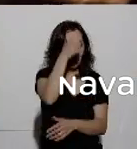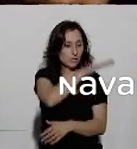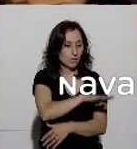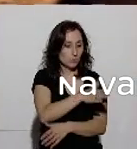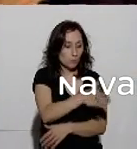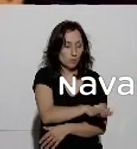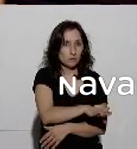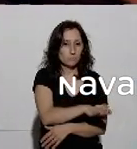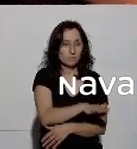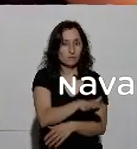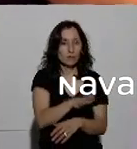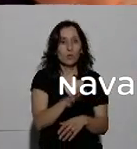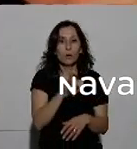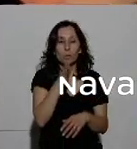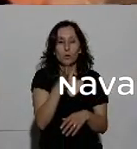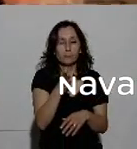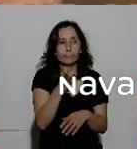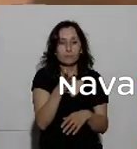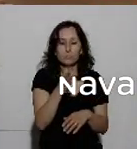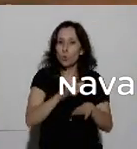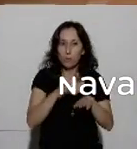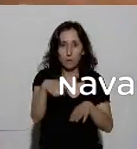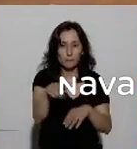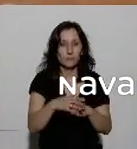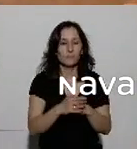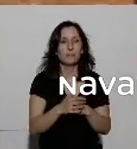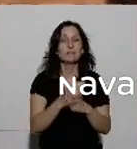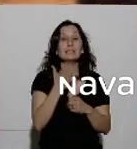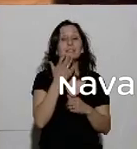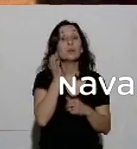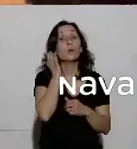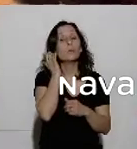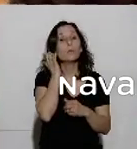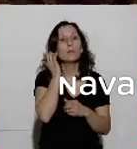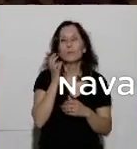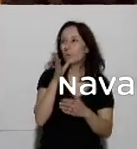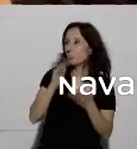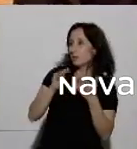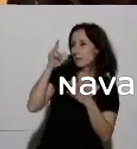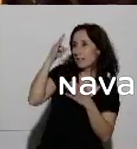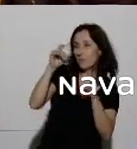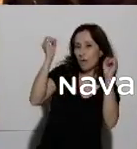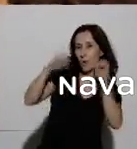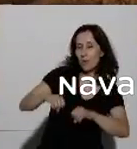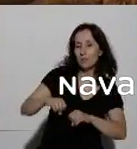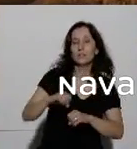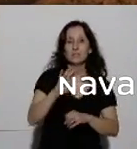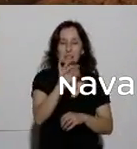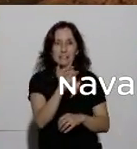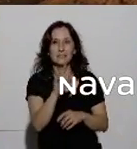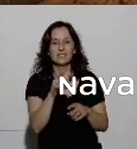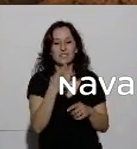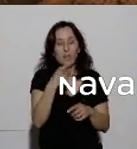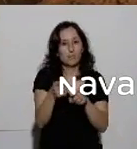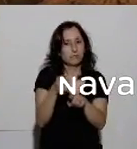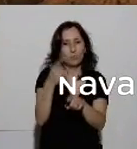morían porque no había... se morían por culpa de ellas. Si Porque las mujeres muchas morían, veces hacían pacto con el diablo. sí, decían que